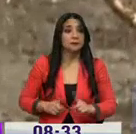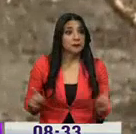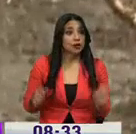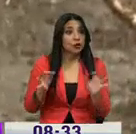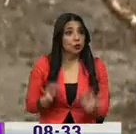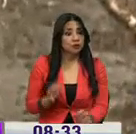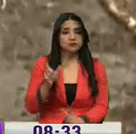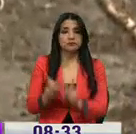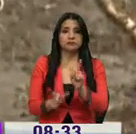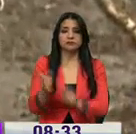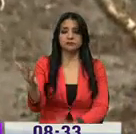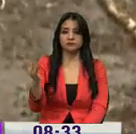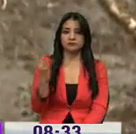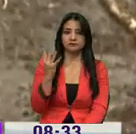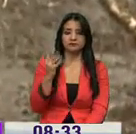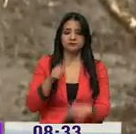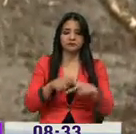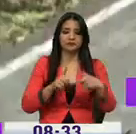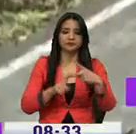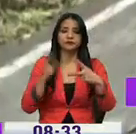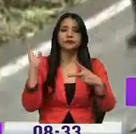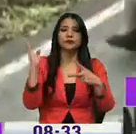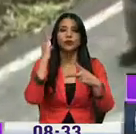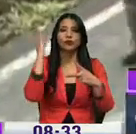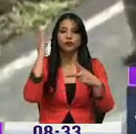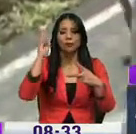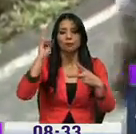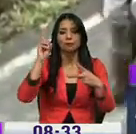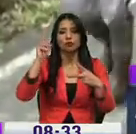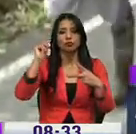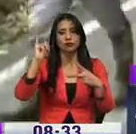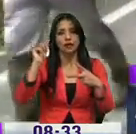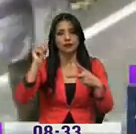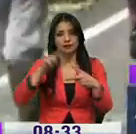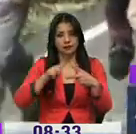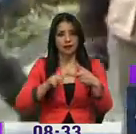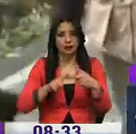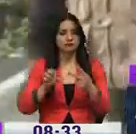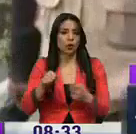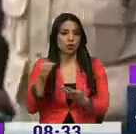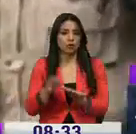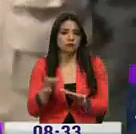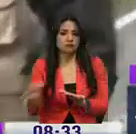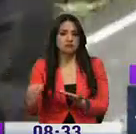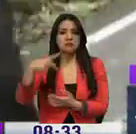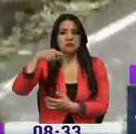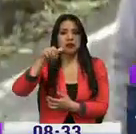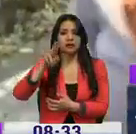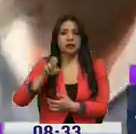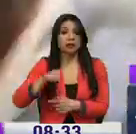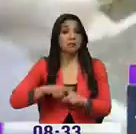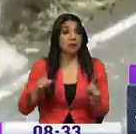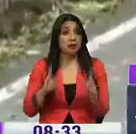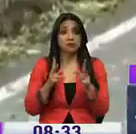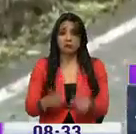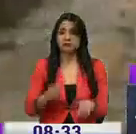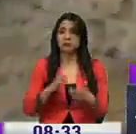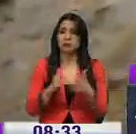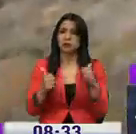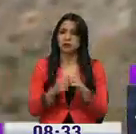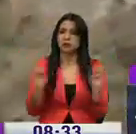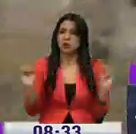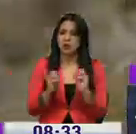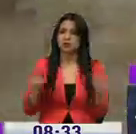aparecieron habitantes de Montañita y El Triunfo, a pesar de pertenecer al cantón Patate, tienen los mismos problemas, tal vez hasta más graves.